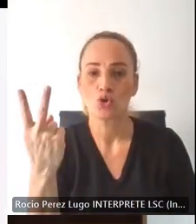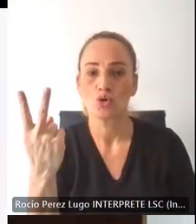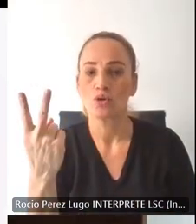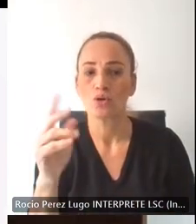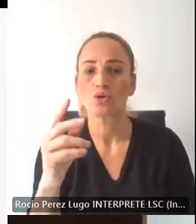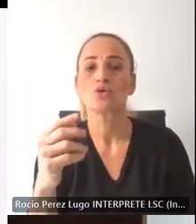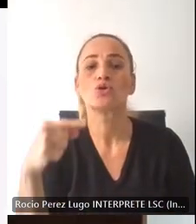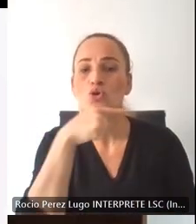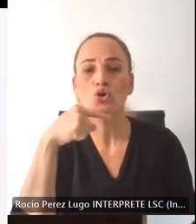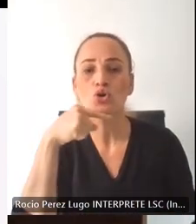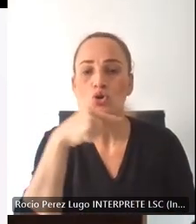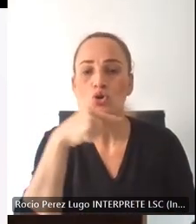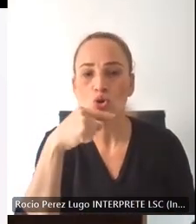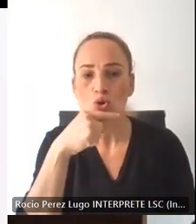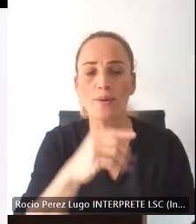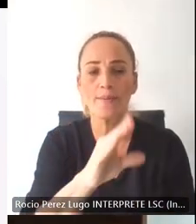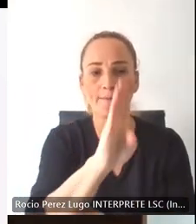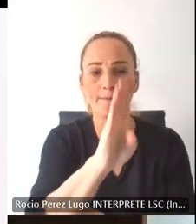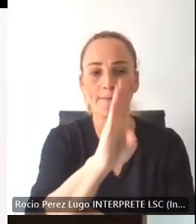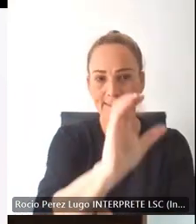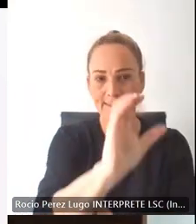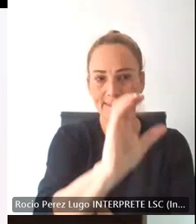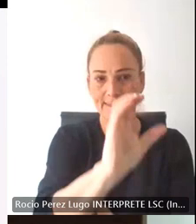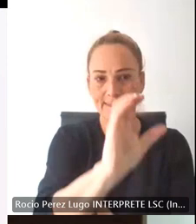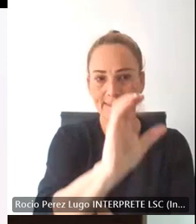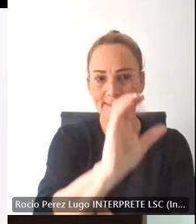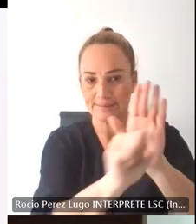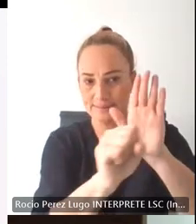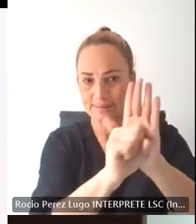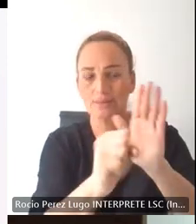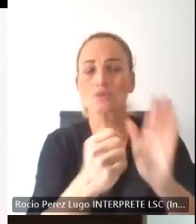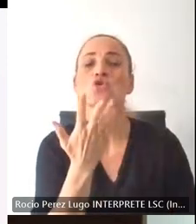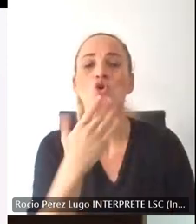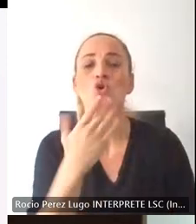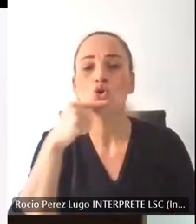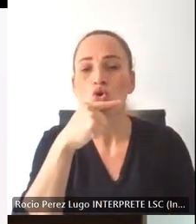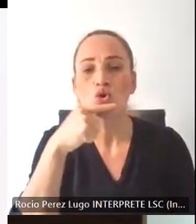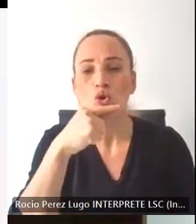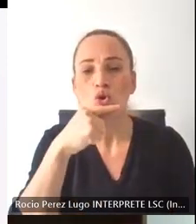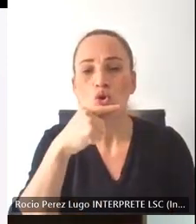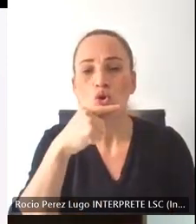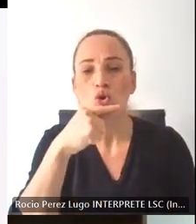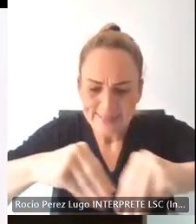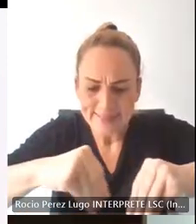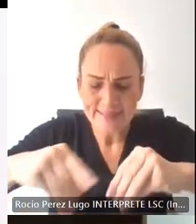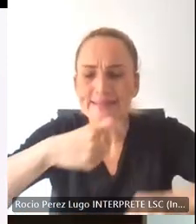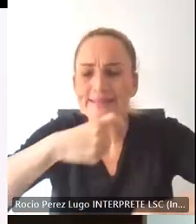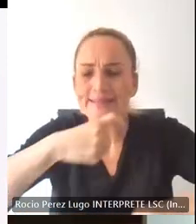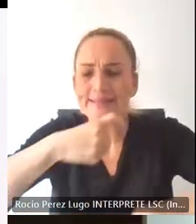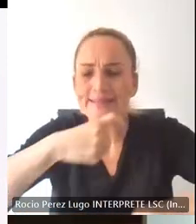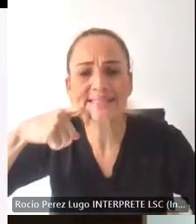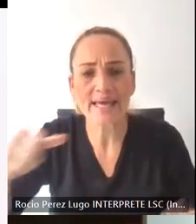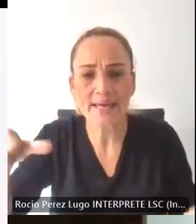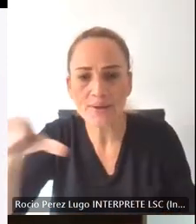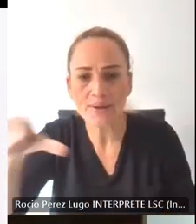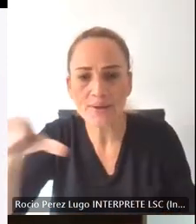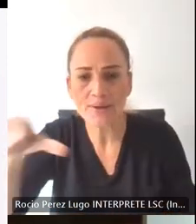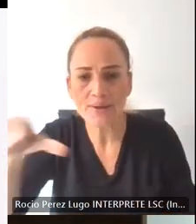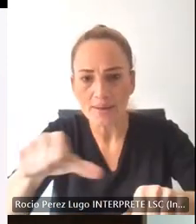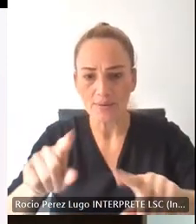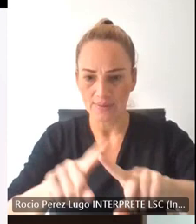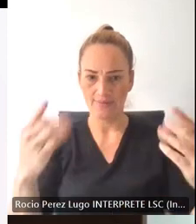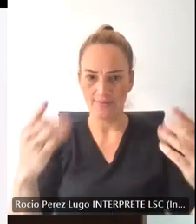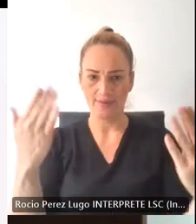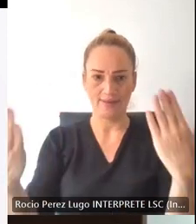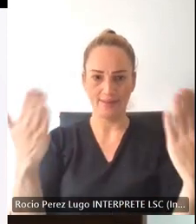ejemplo, es BC. Es un extintor de color rojo, también de polvo químico seco, pero como vemos, el producto es diferente. En